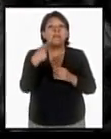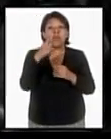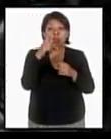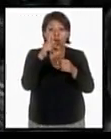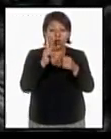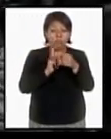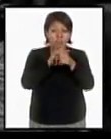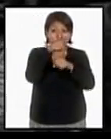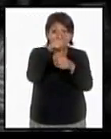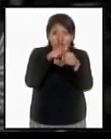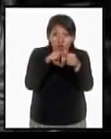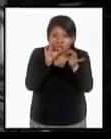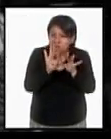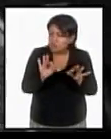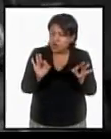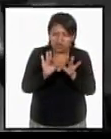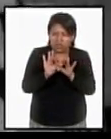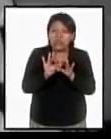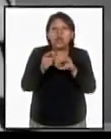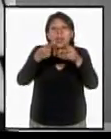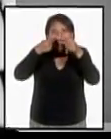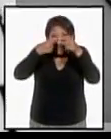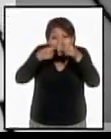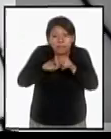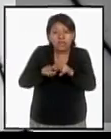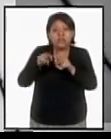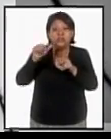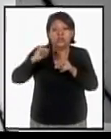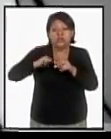la importancia que tiene a partir del siglo XVIII.